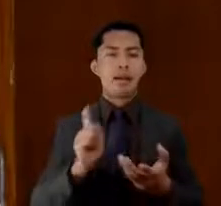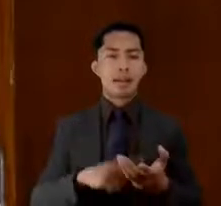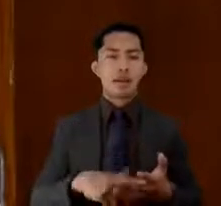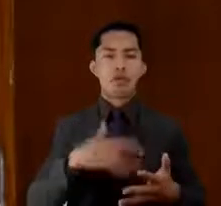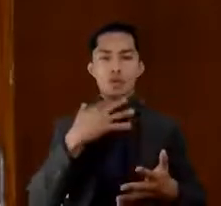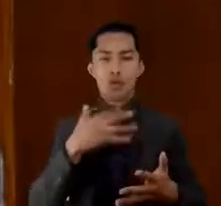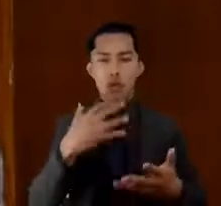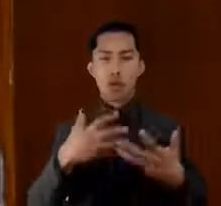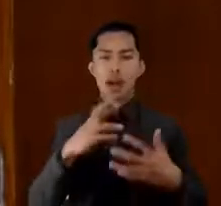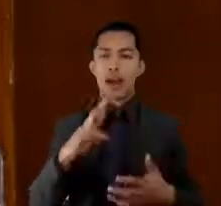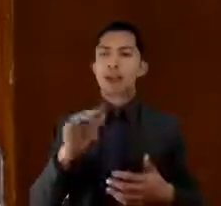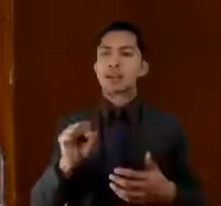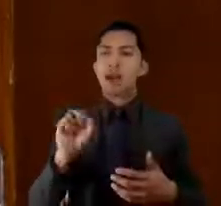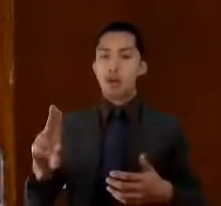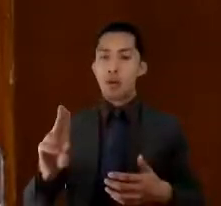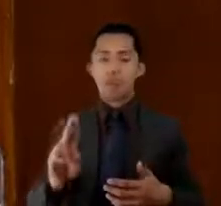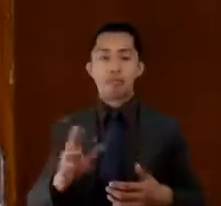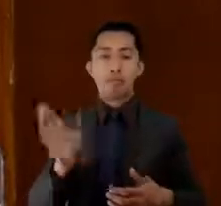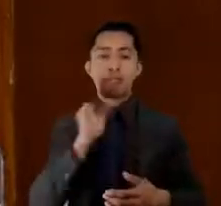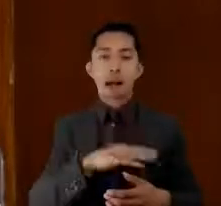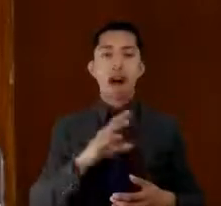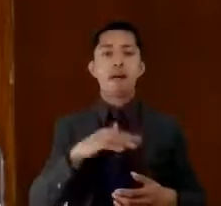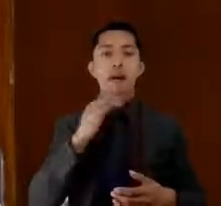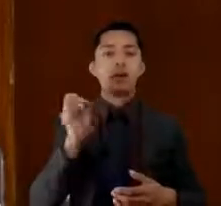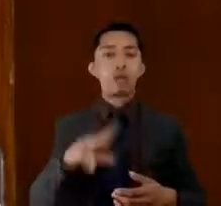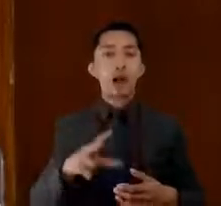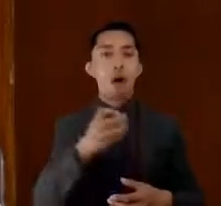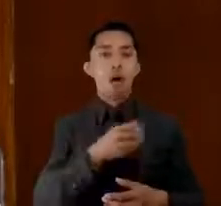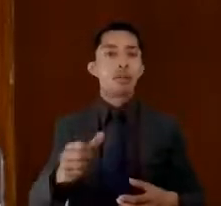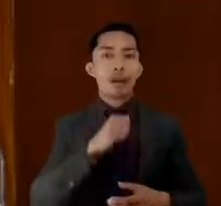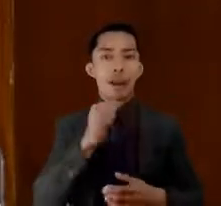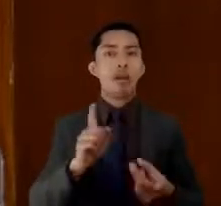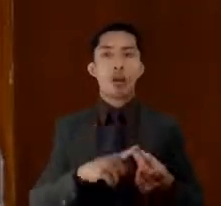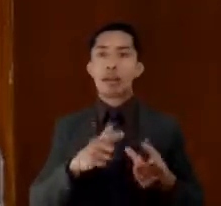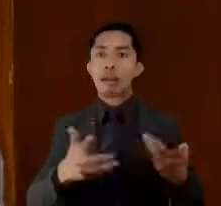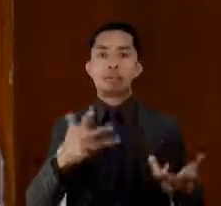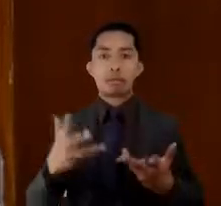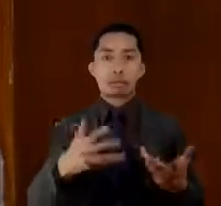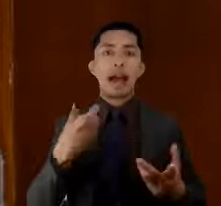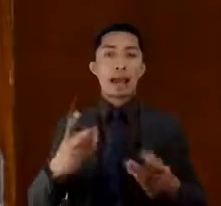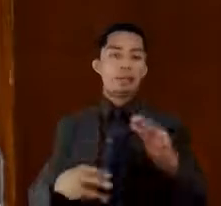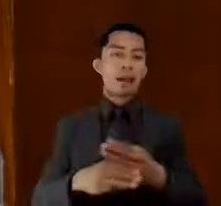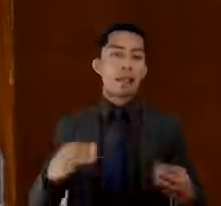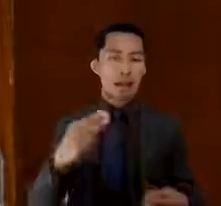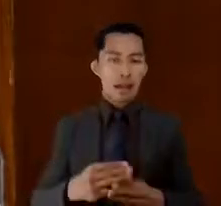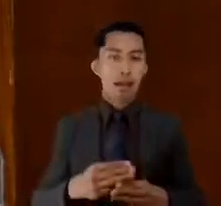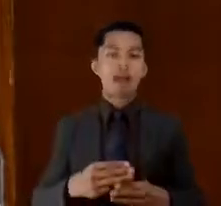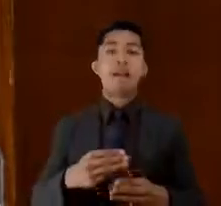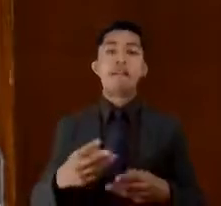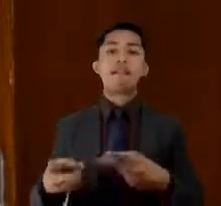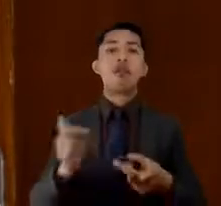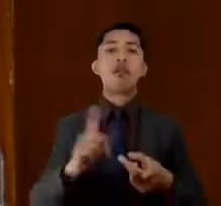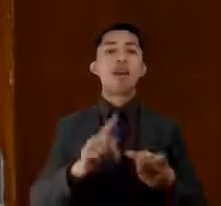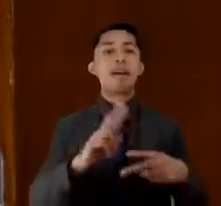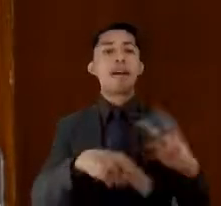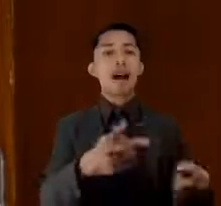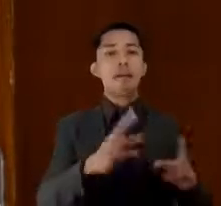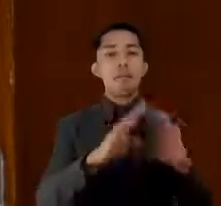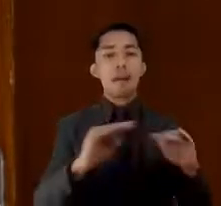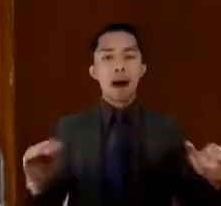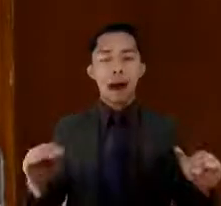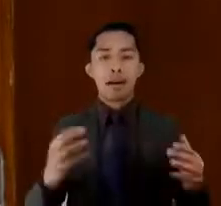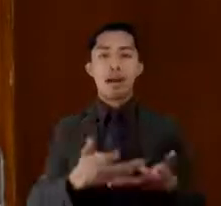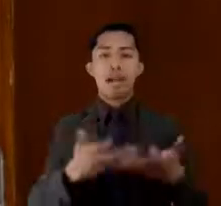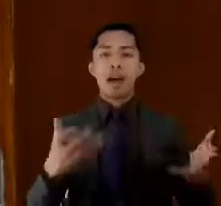sólidos, RCU. El mal manejo de la basura es la razón por la que muchos de estos materiales terminan en el mar, en los ecosistemas